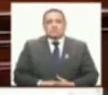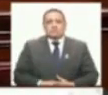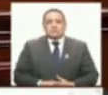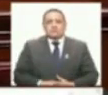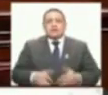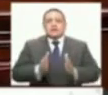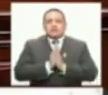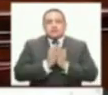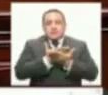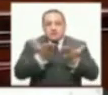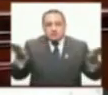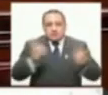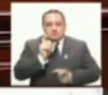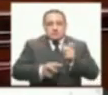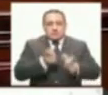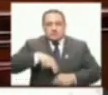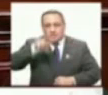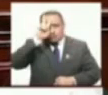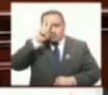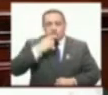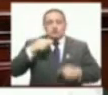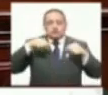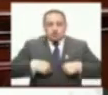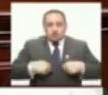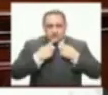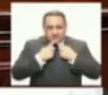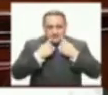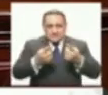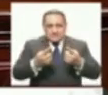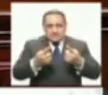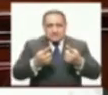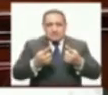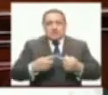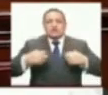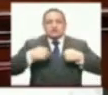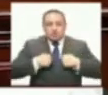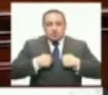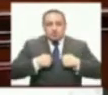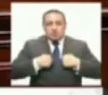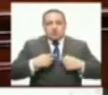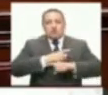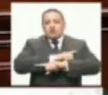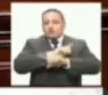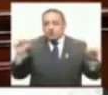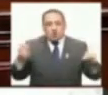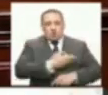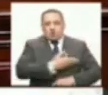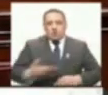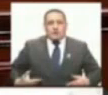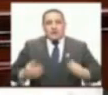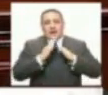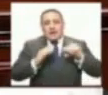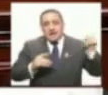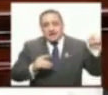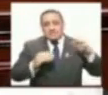queridos compatriotas, debo decirles que yo no gobernaré desde la Casa de